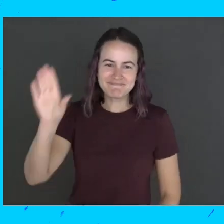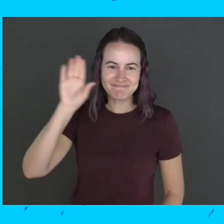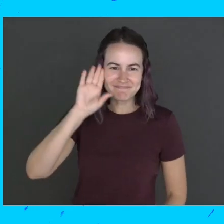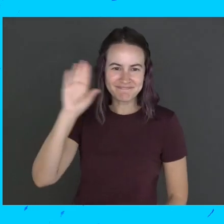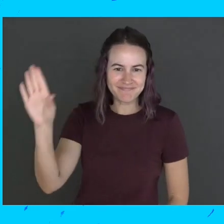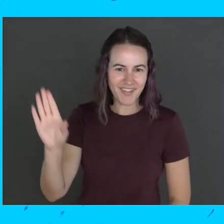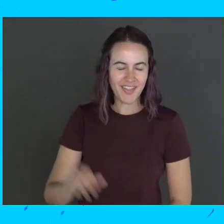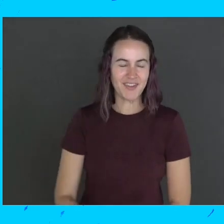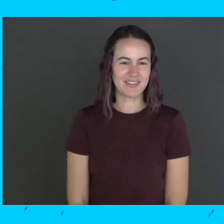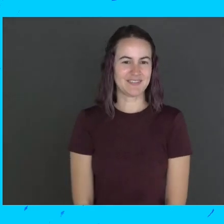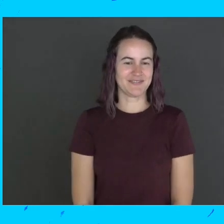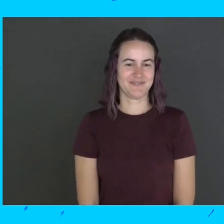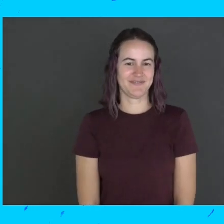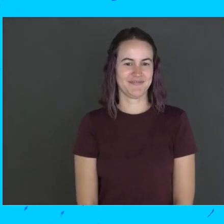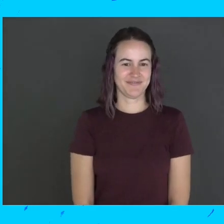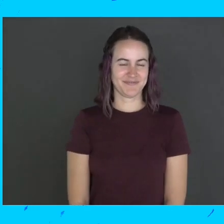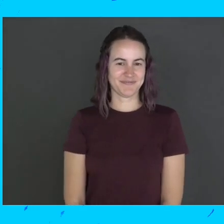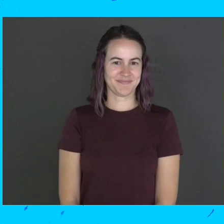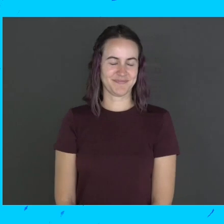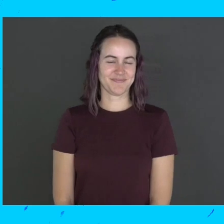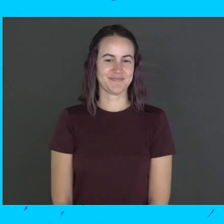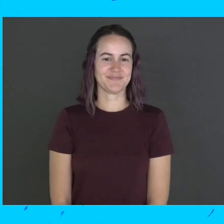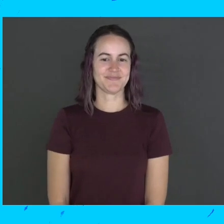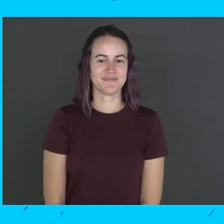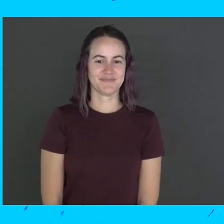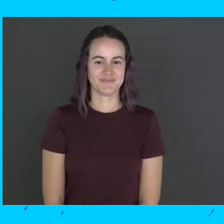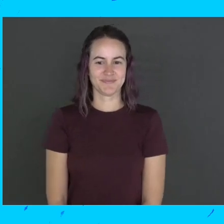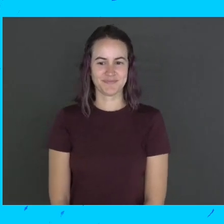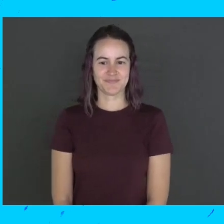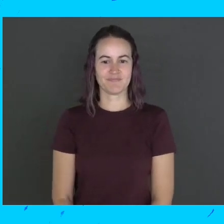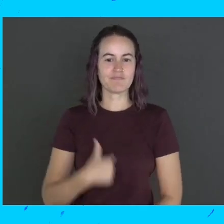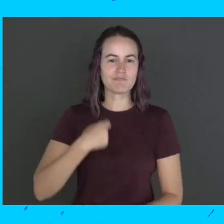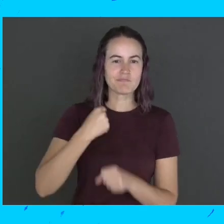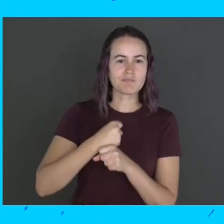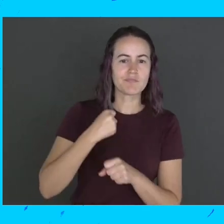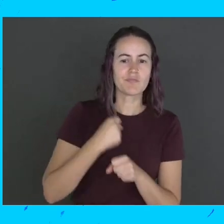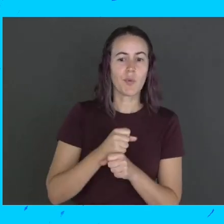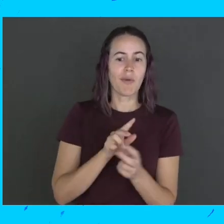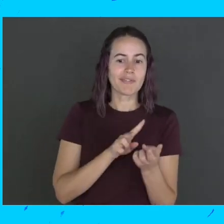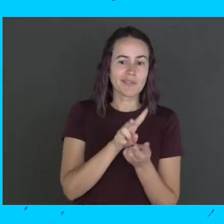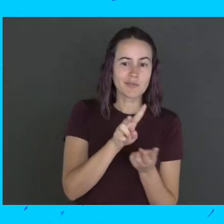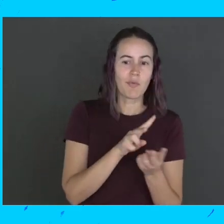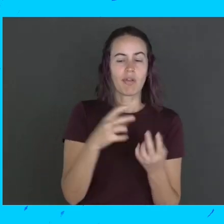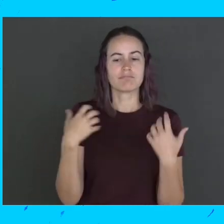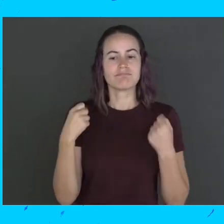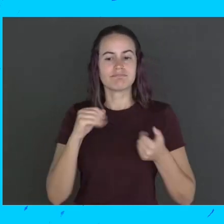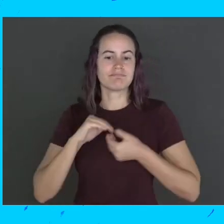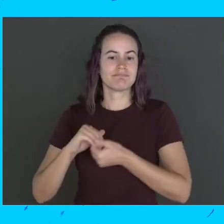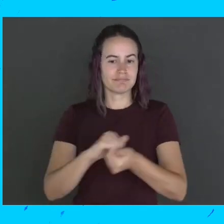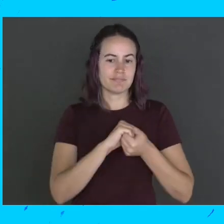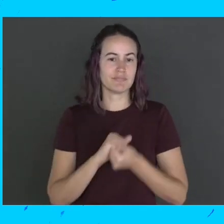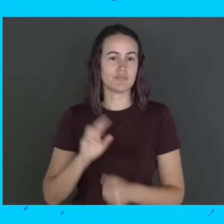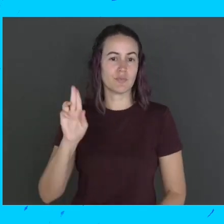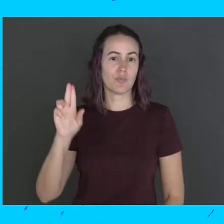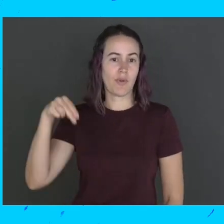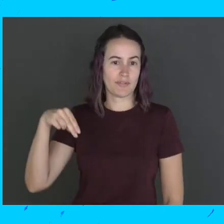compartir recursos. Este grupo es para ayudar a los jóvenes a